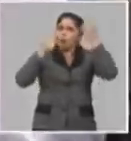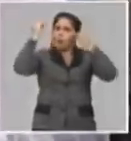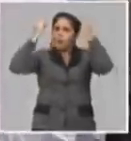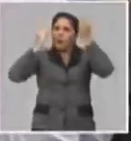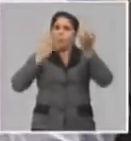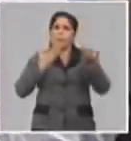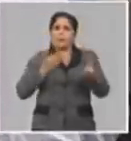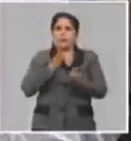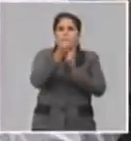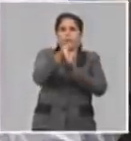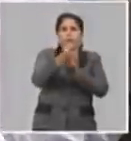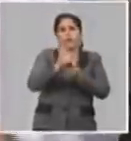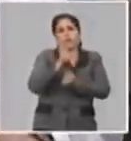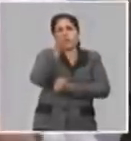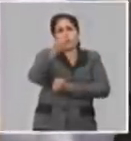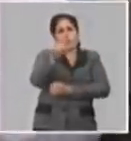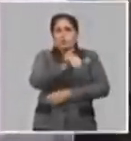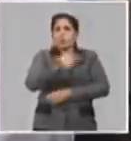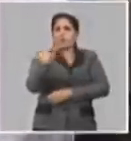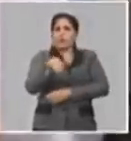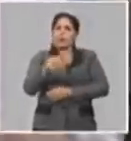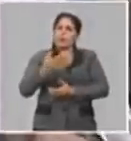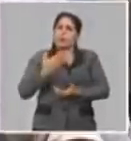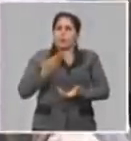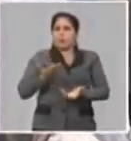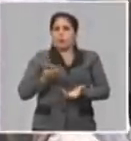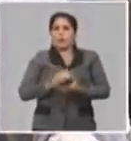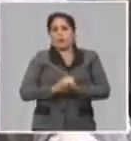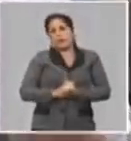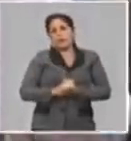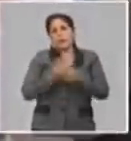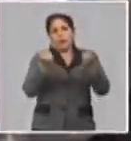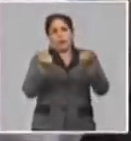un instrumento también, como un actor económico en la